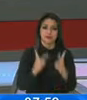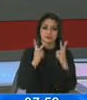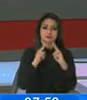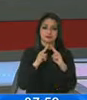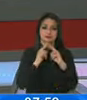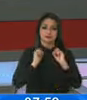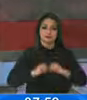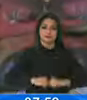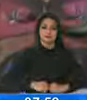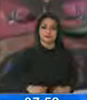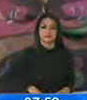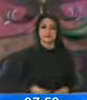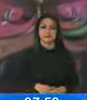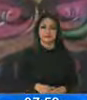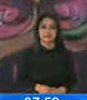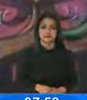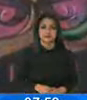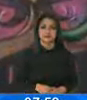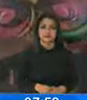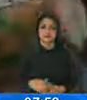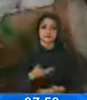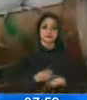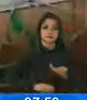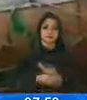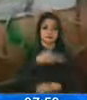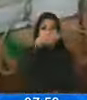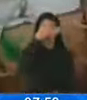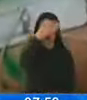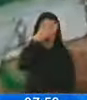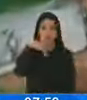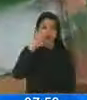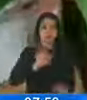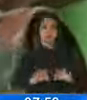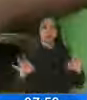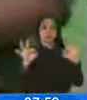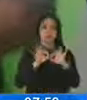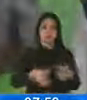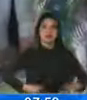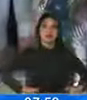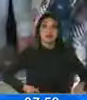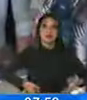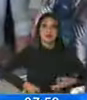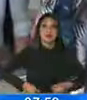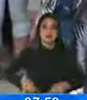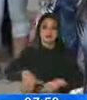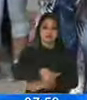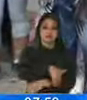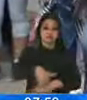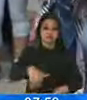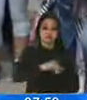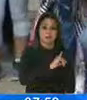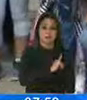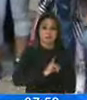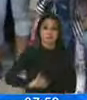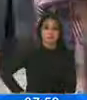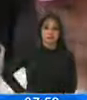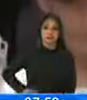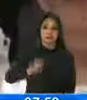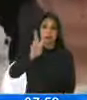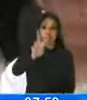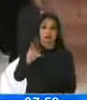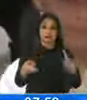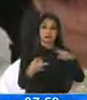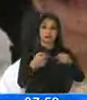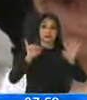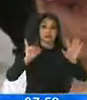Veamos. El intercambio cultural es la parte esencial que conjugan los carnavales en la ciudad fronteriza de Ipiales. Desde el 2 hasta el 6 de